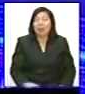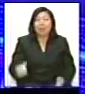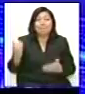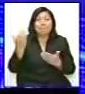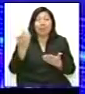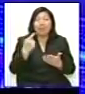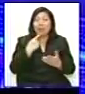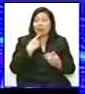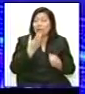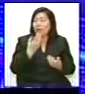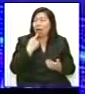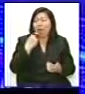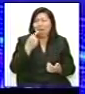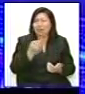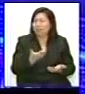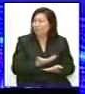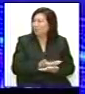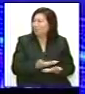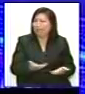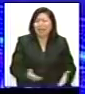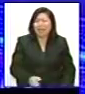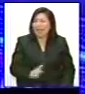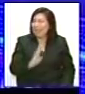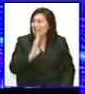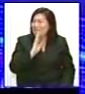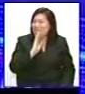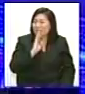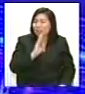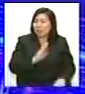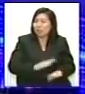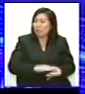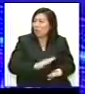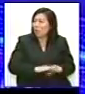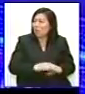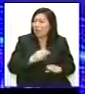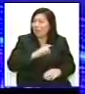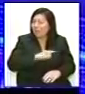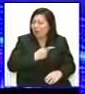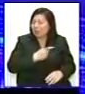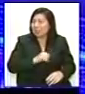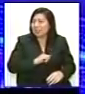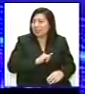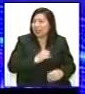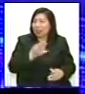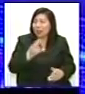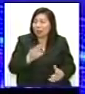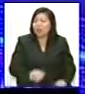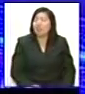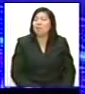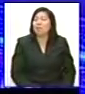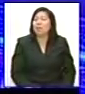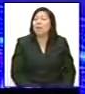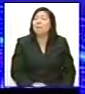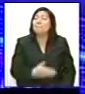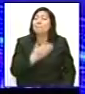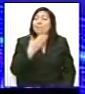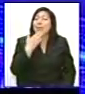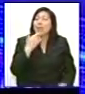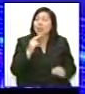Él ha calificado de abusiva, también ha hablado sobre fortalecer el sistema de criminalística y mejorar